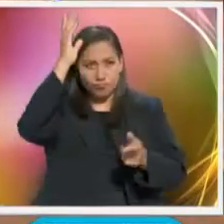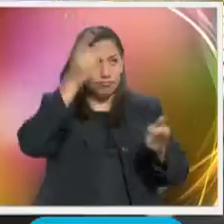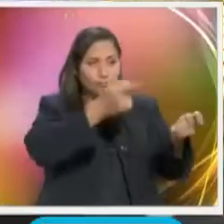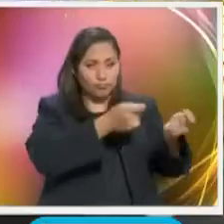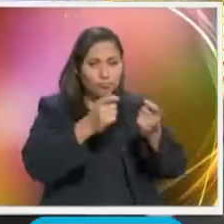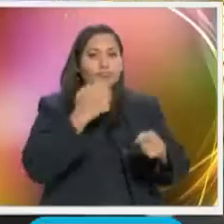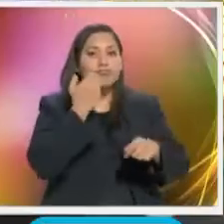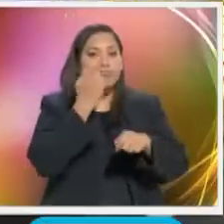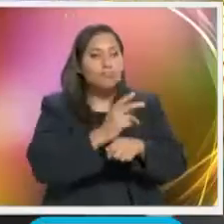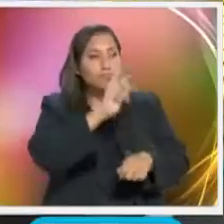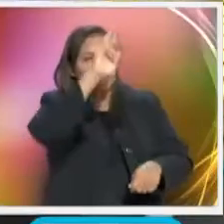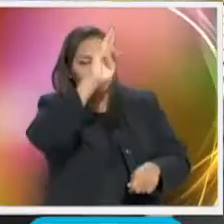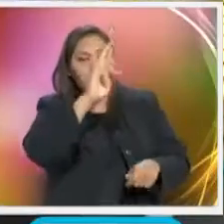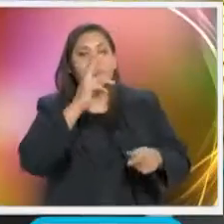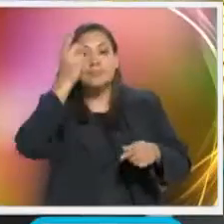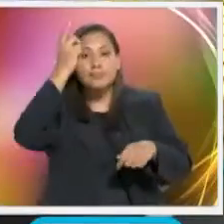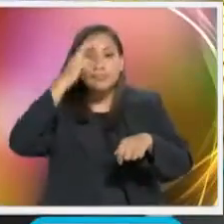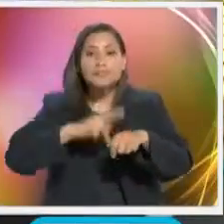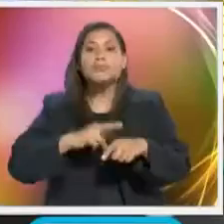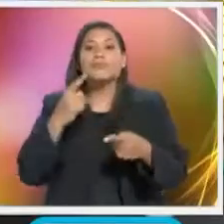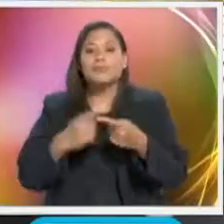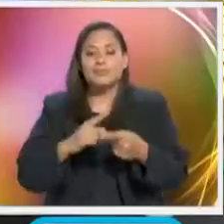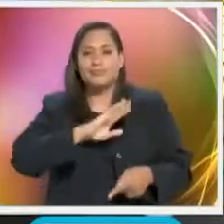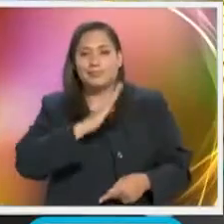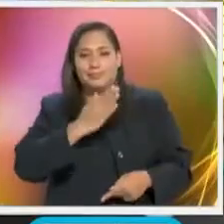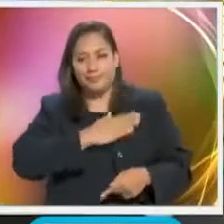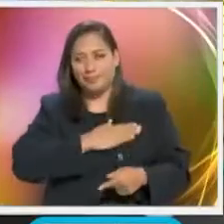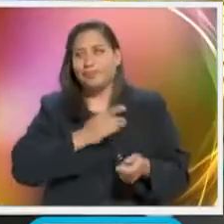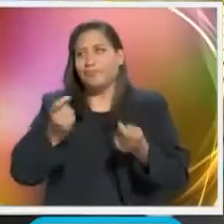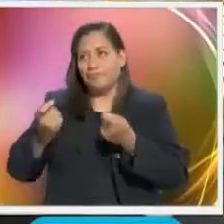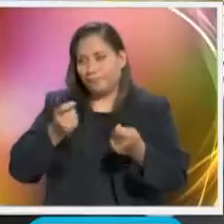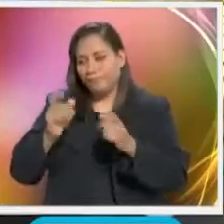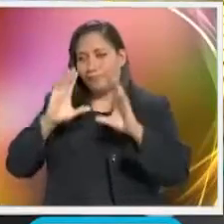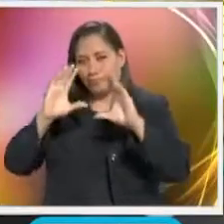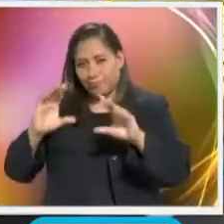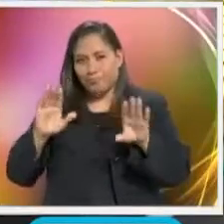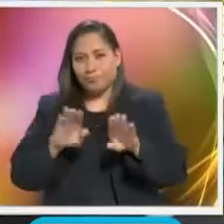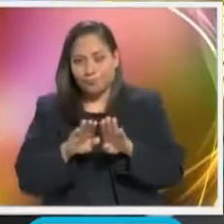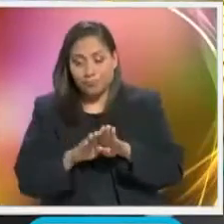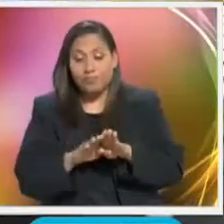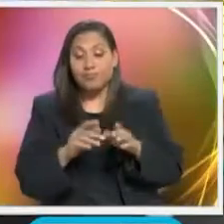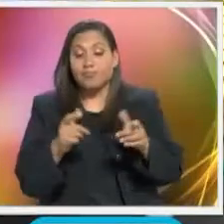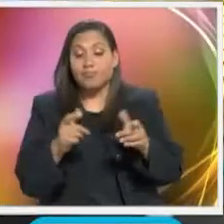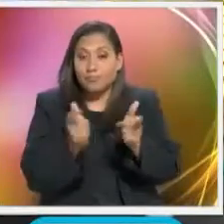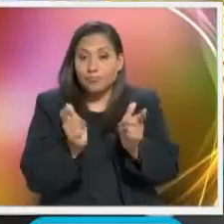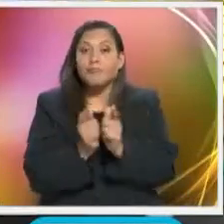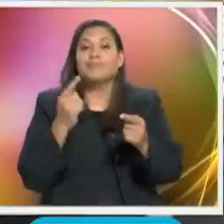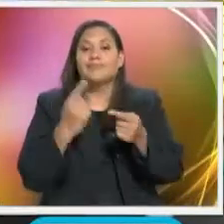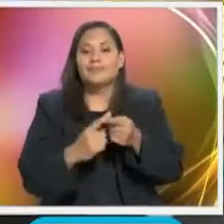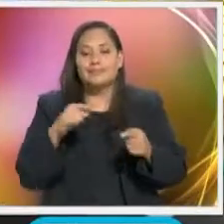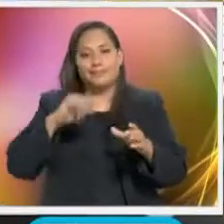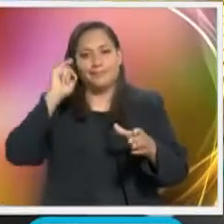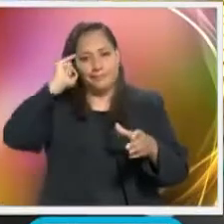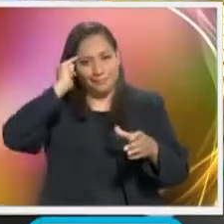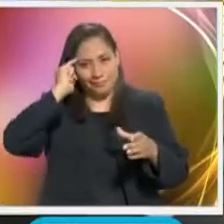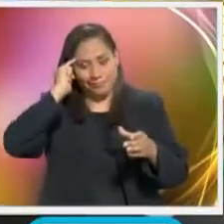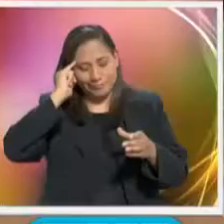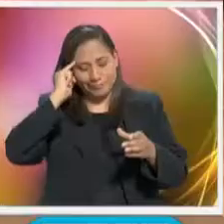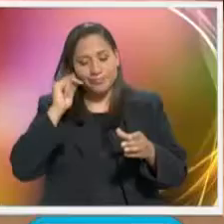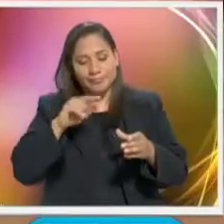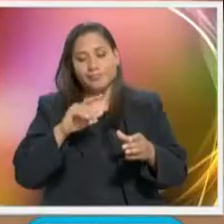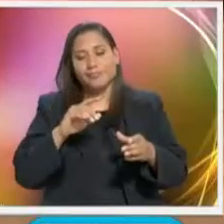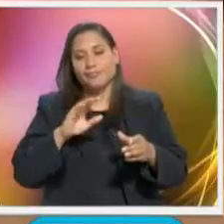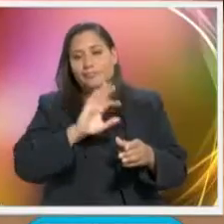bomberos voluntarios que eran dirigidas por soldados españoles y pues estaban formadas sobre todo por indígenas Ya. en la época de